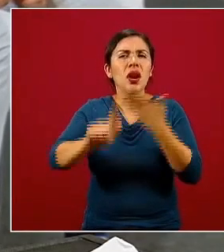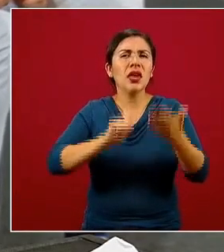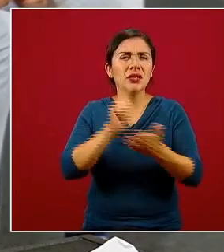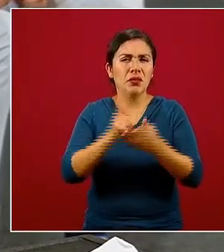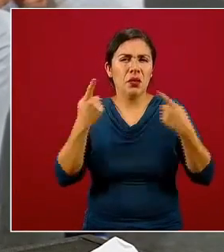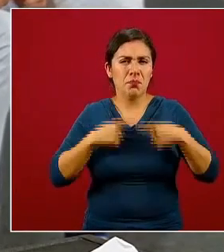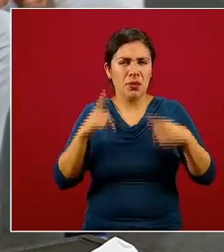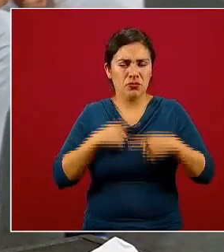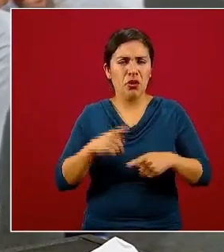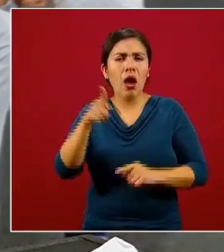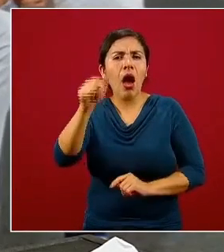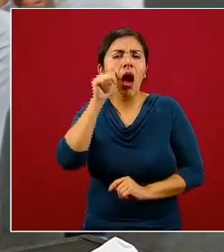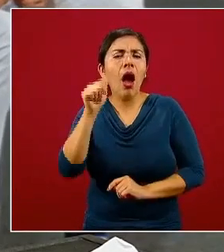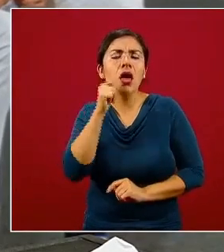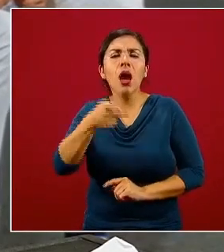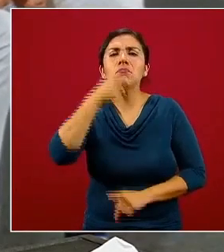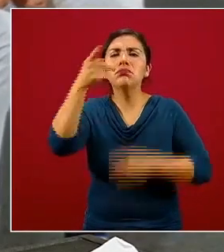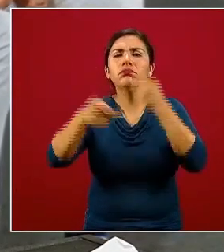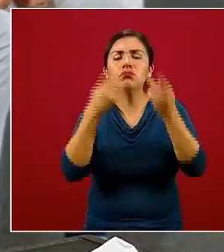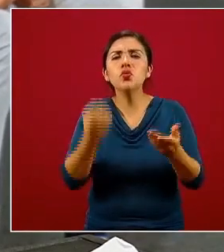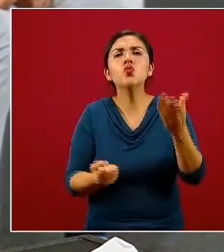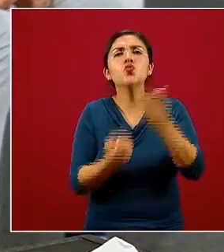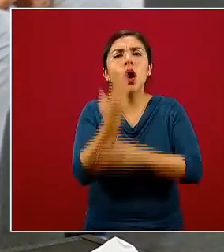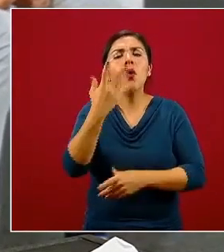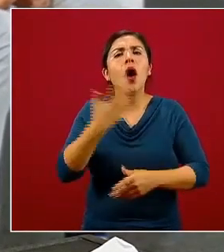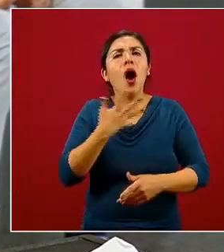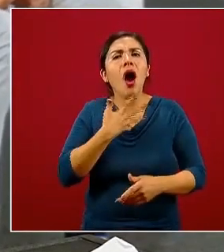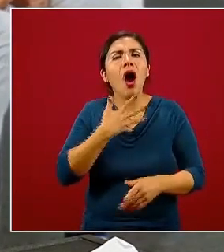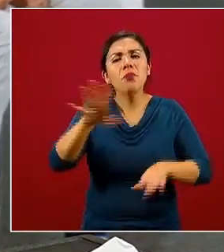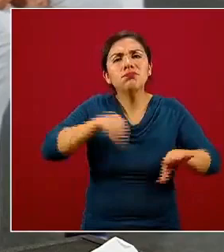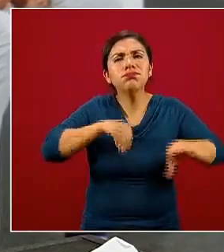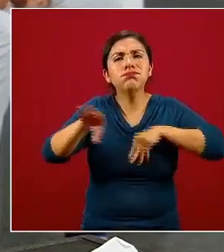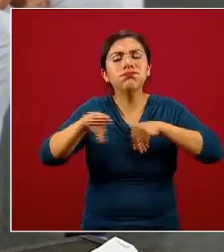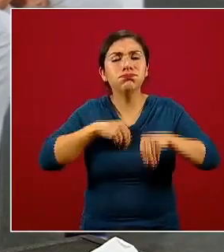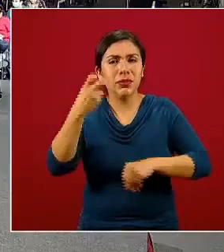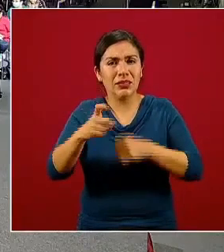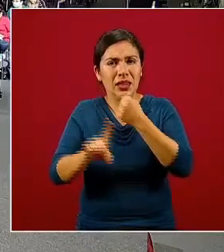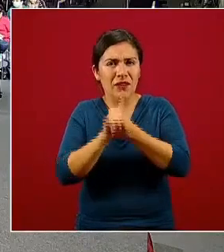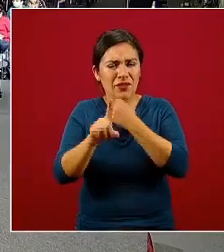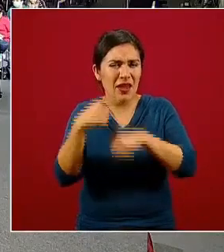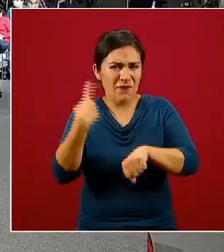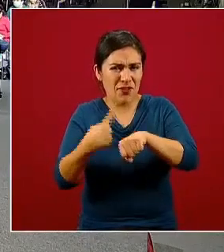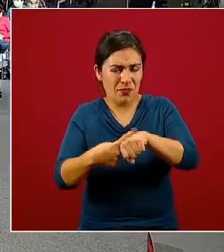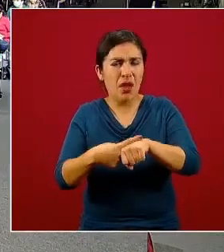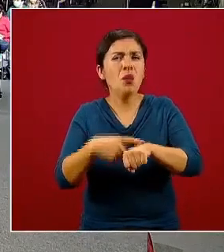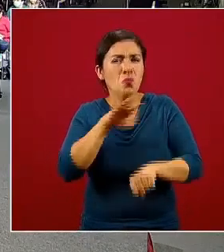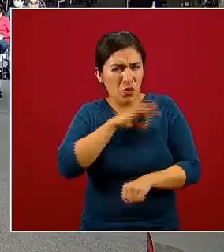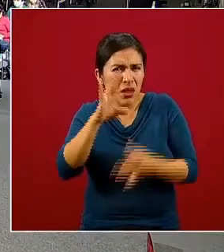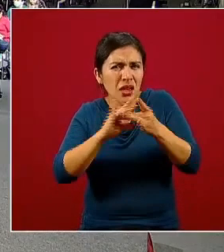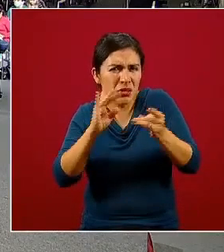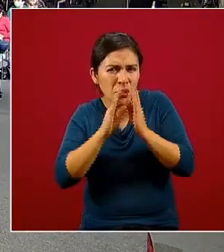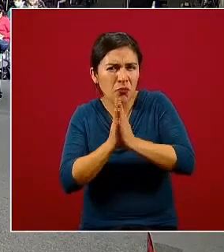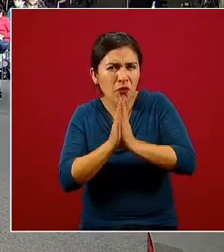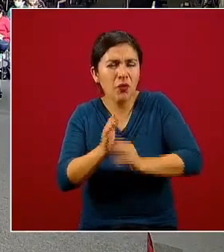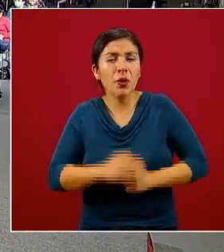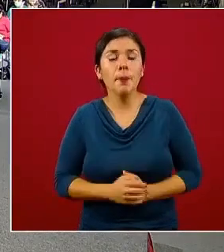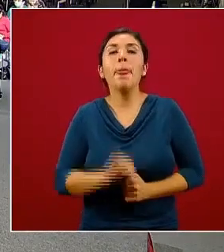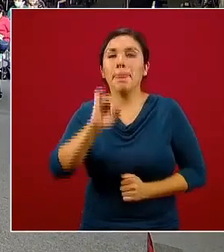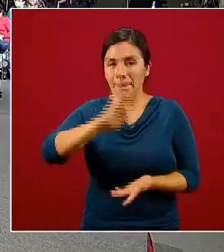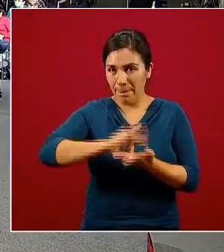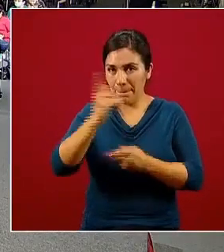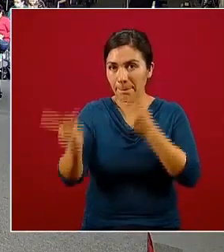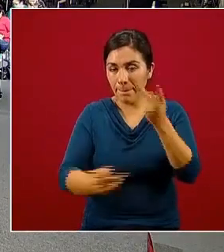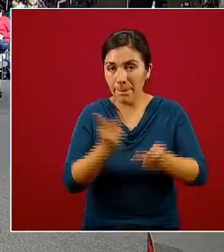varios modelos de rebrote de la epidemia. ¿Nos puede explicar los escenarios, por favor? Con mucho gusto, muchas gracias, Olinka, por estas